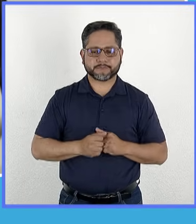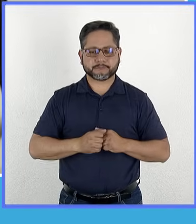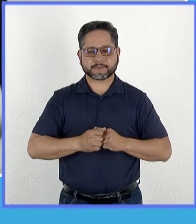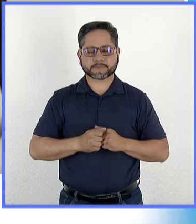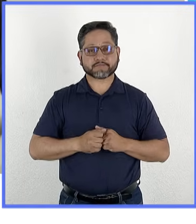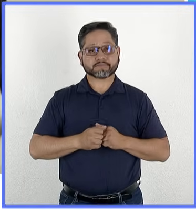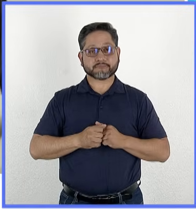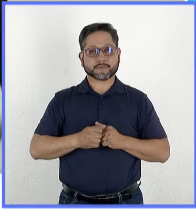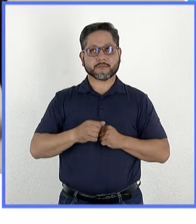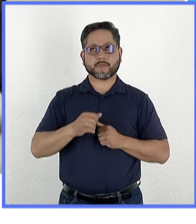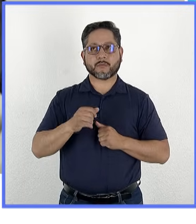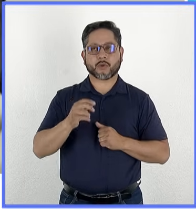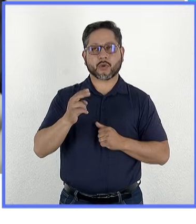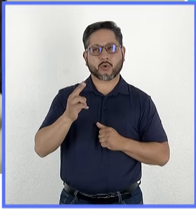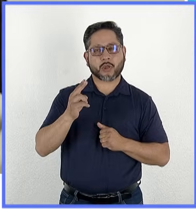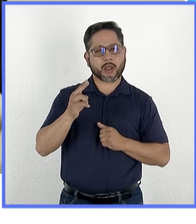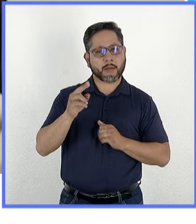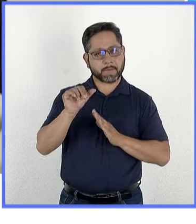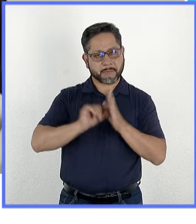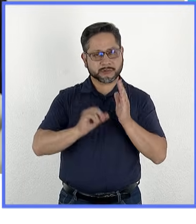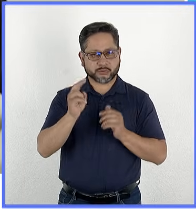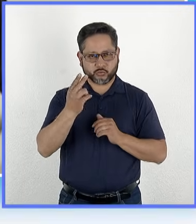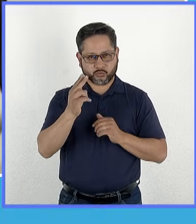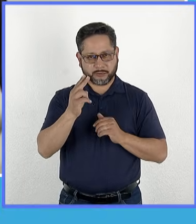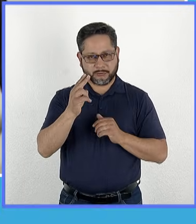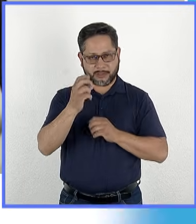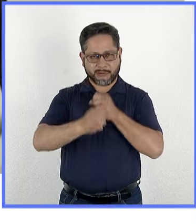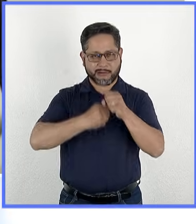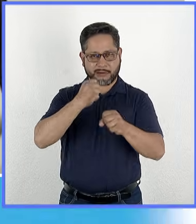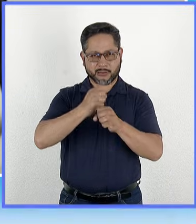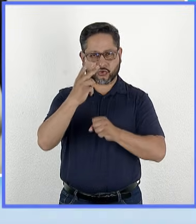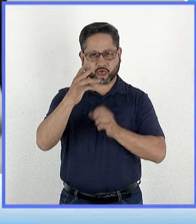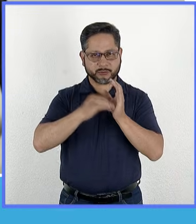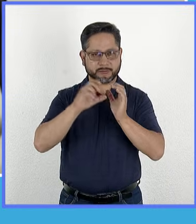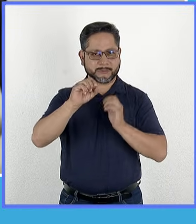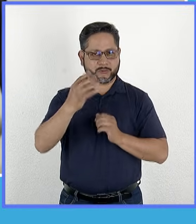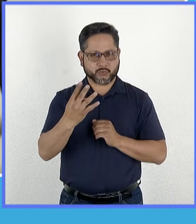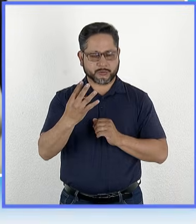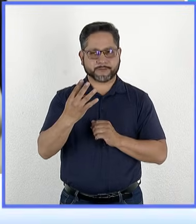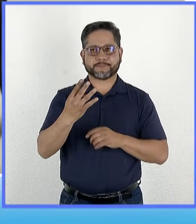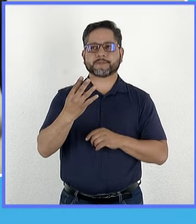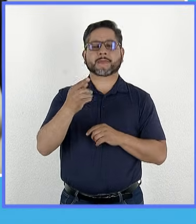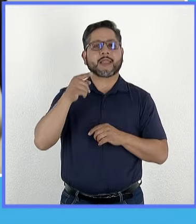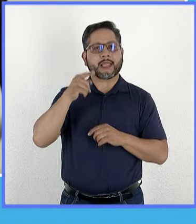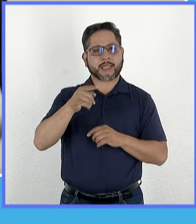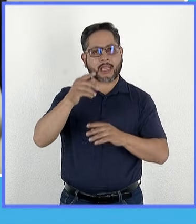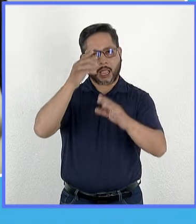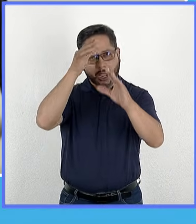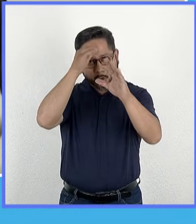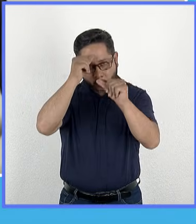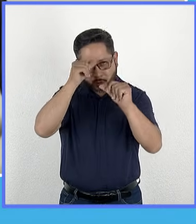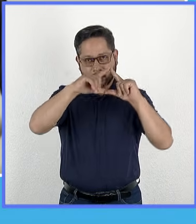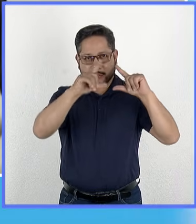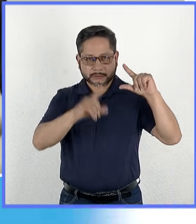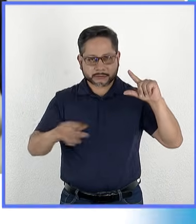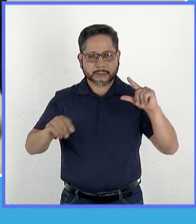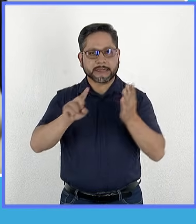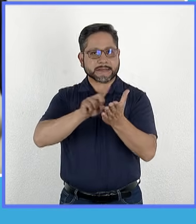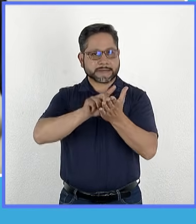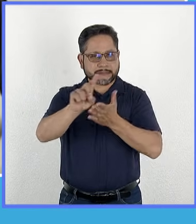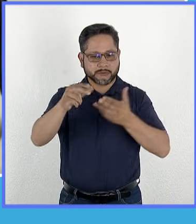que ya en noviembre del año antepasado se da este Acuerdo Nacional por el Derecho Humano y